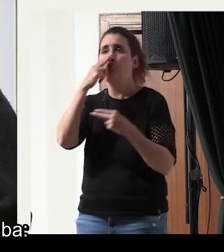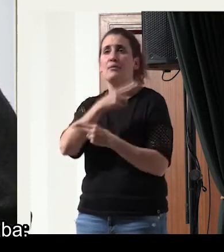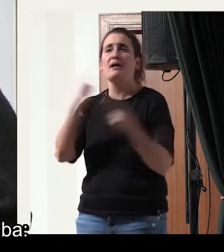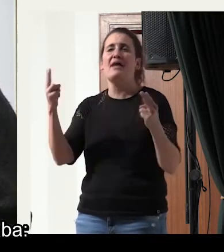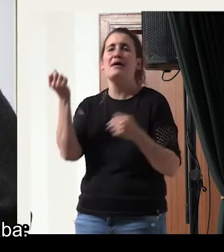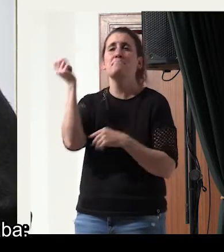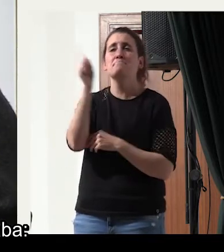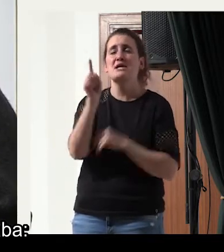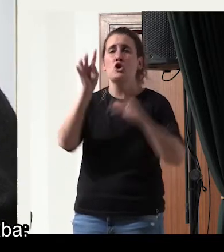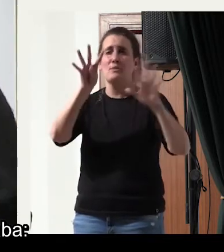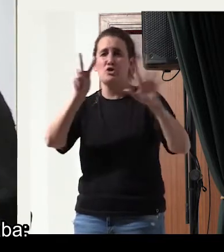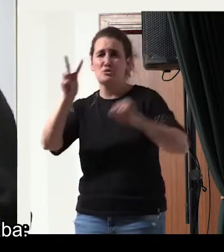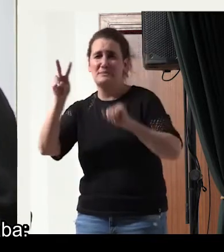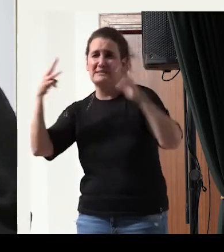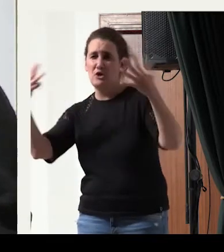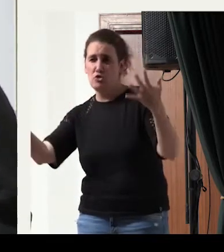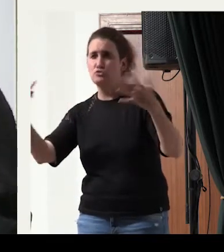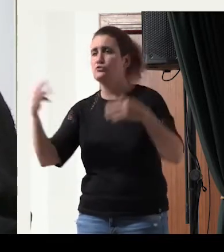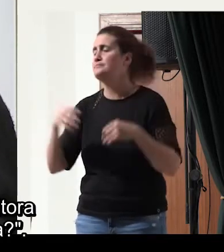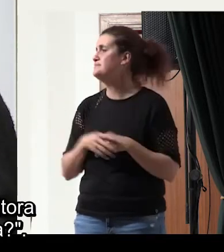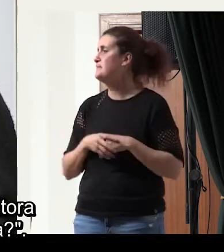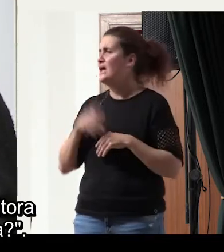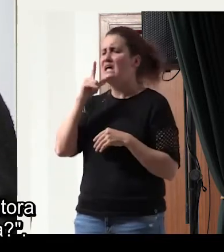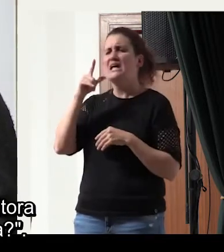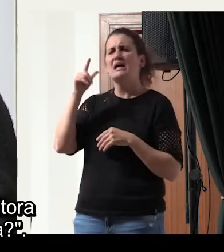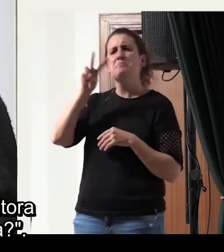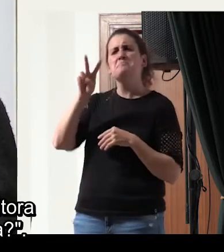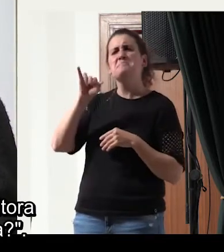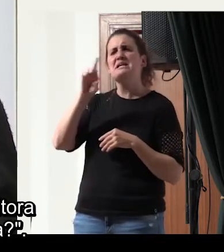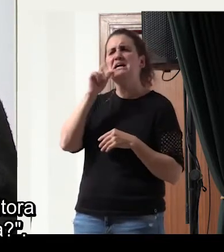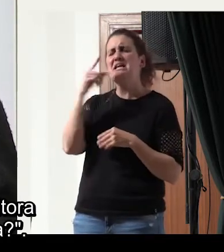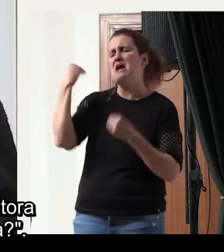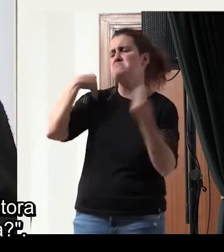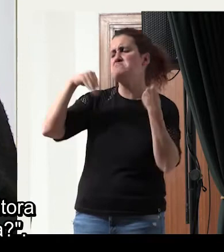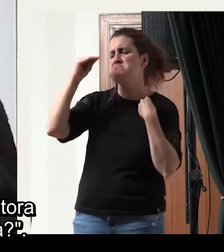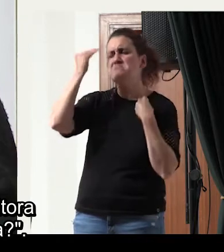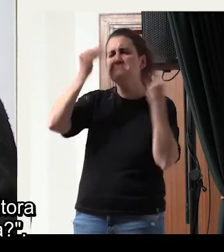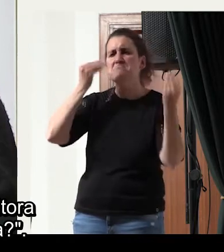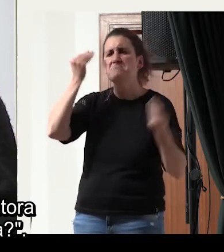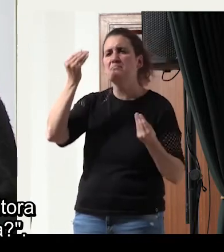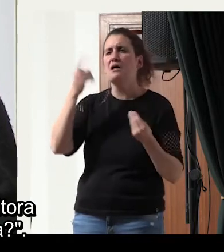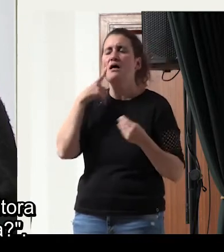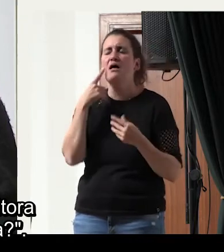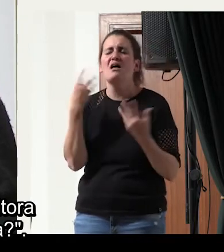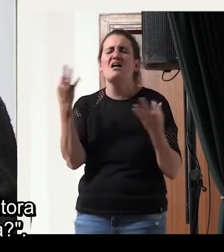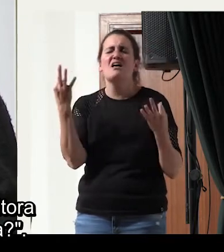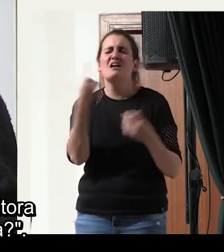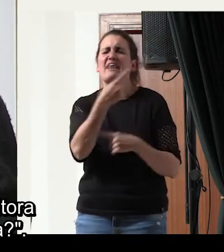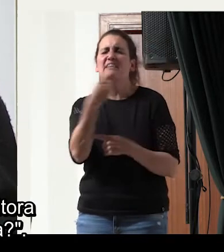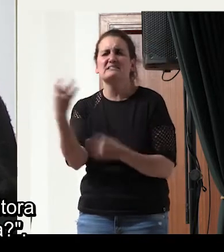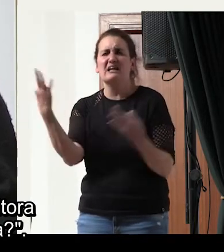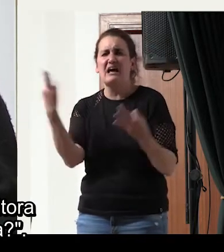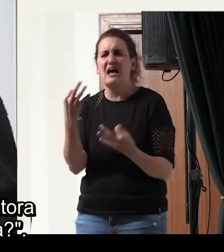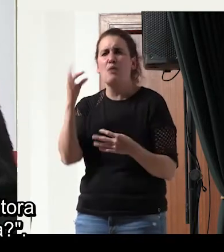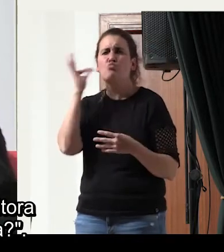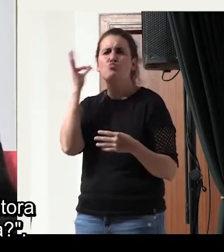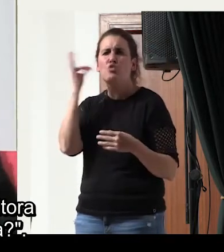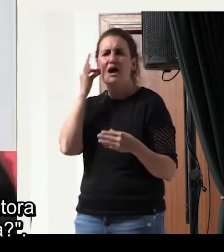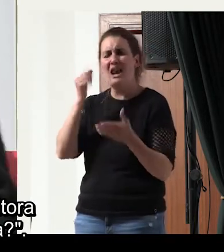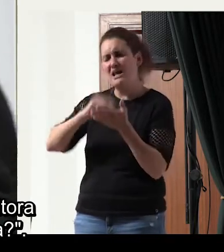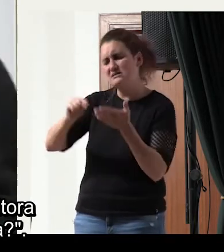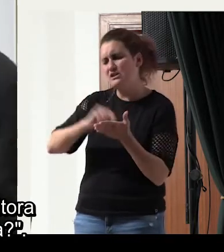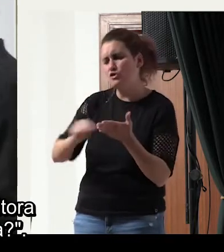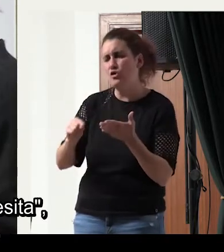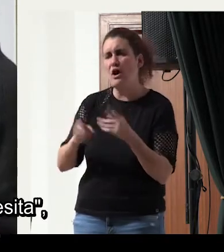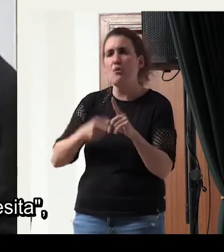Virginia Woolf se preguntaba ¿qué necesitan una mujer escritora para escribir una